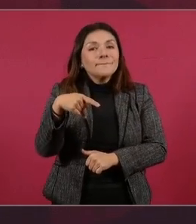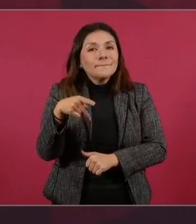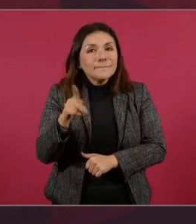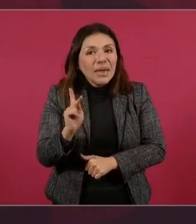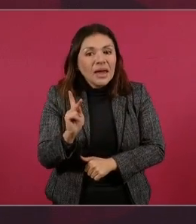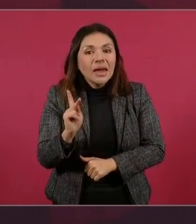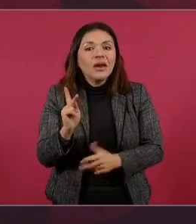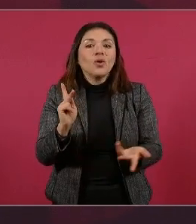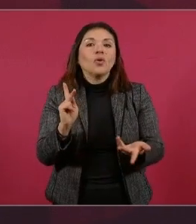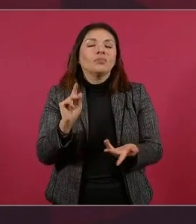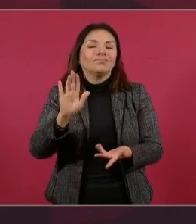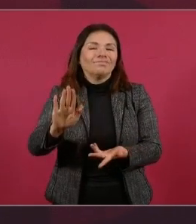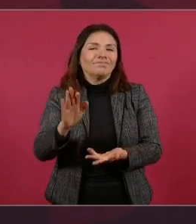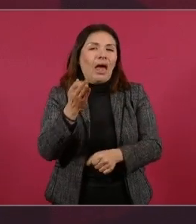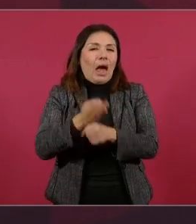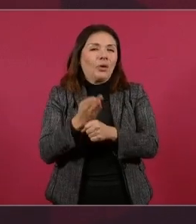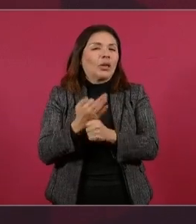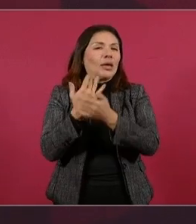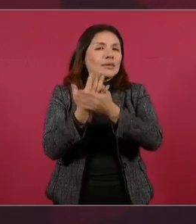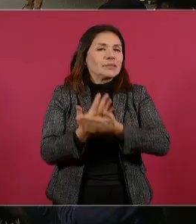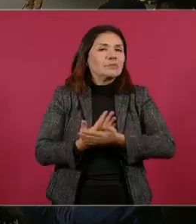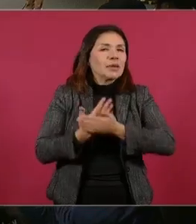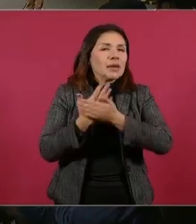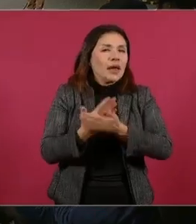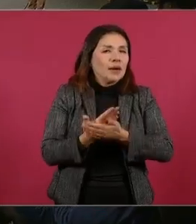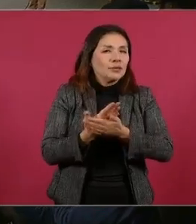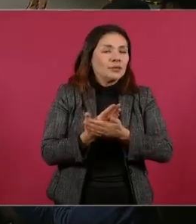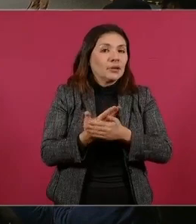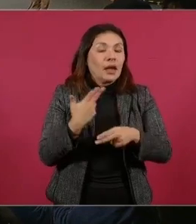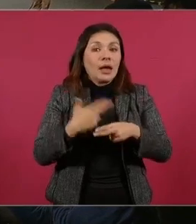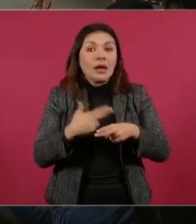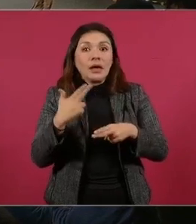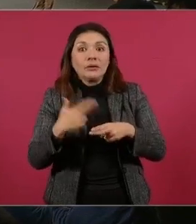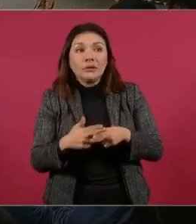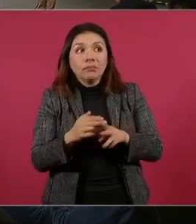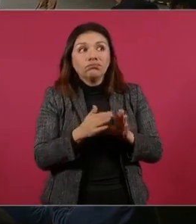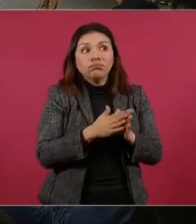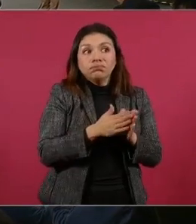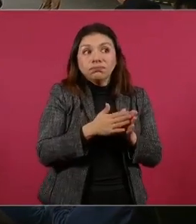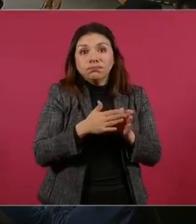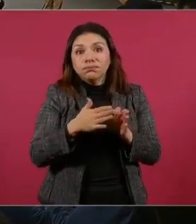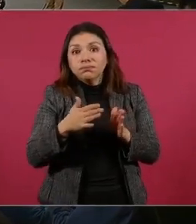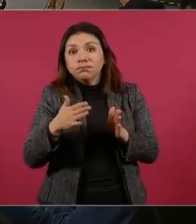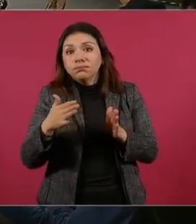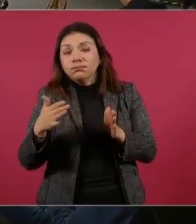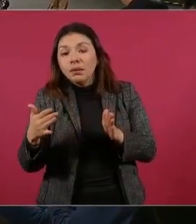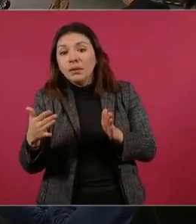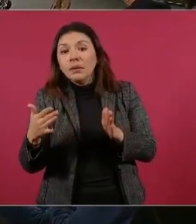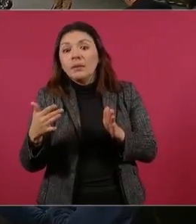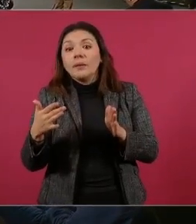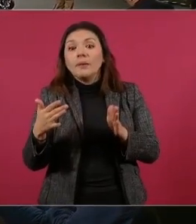pero esperar a que